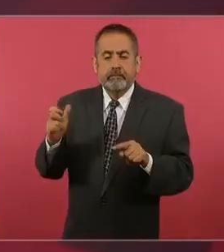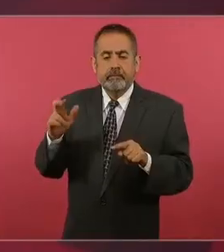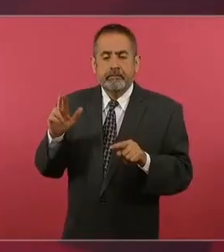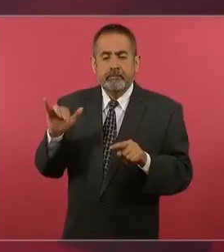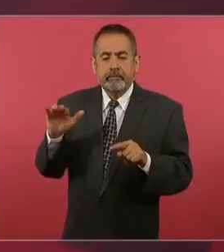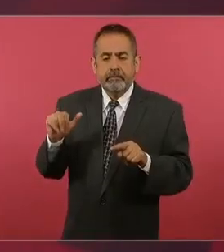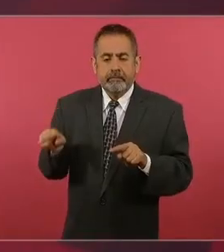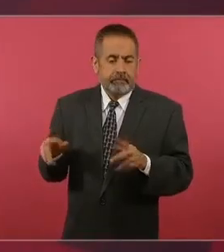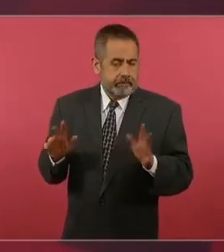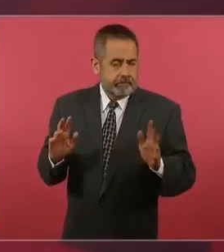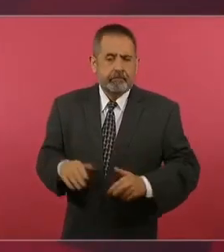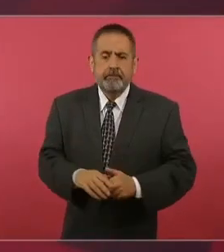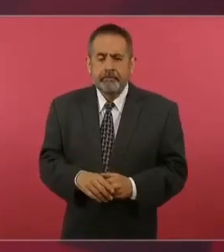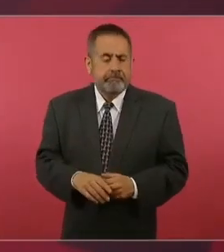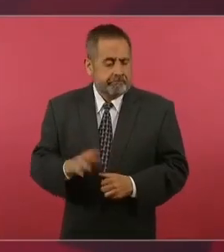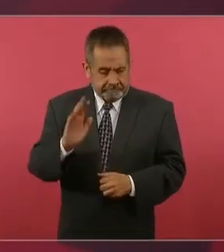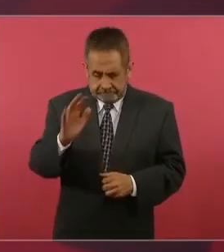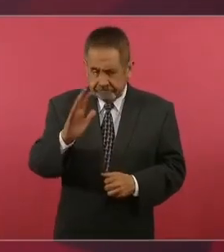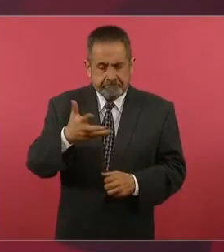y ya se tiene